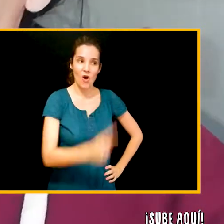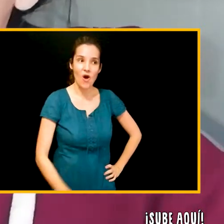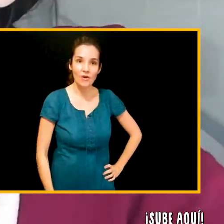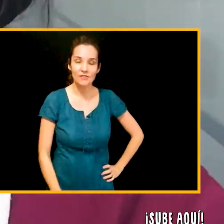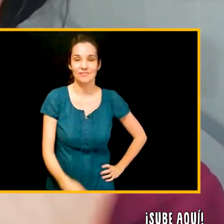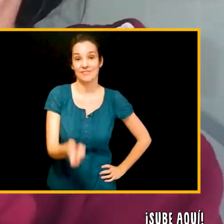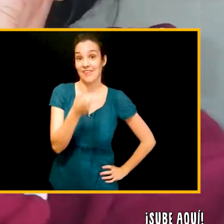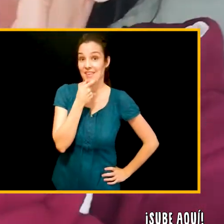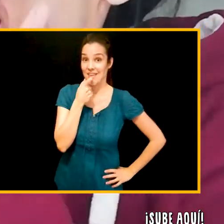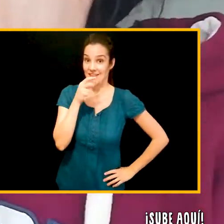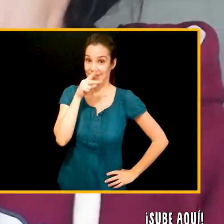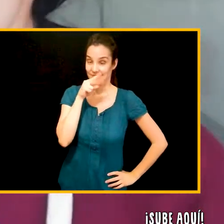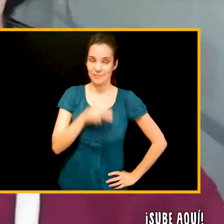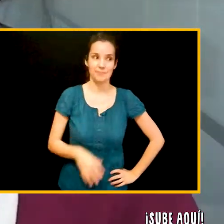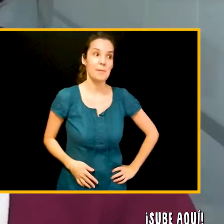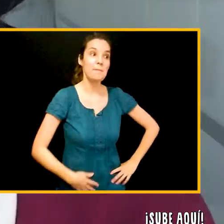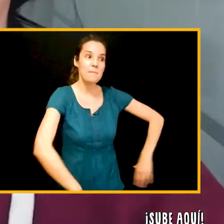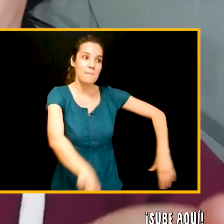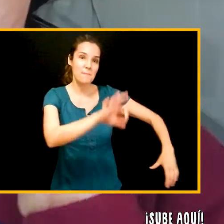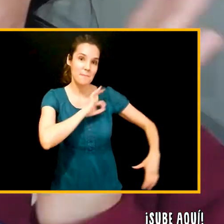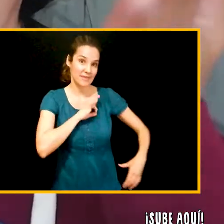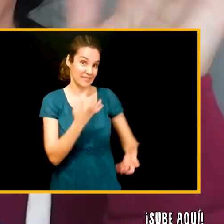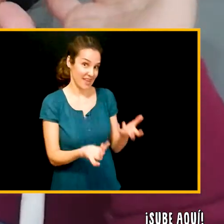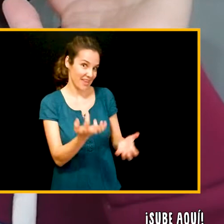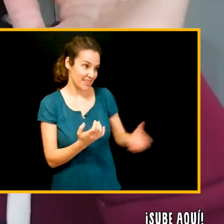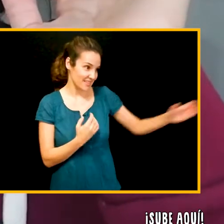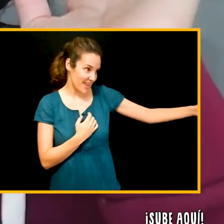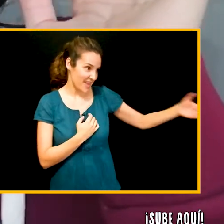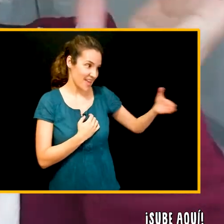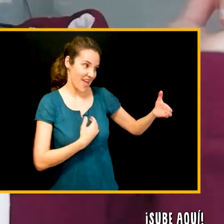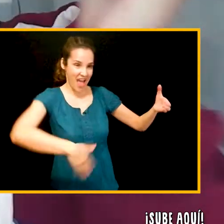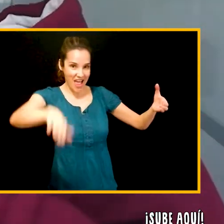¡Mr. Kitchen! ¡Hello, Mr. Kitchen!